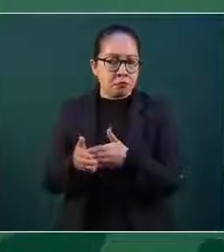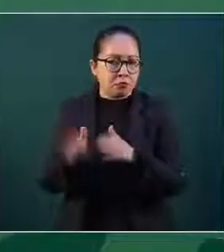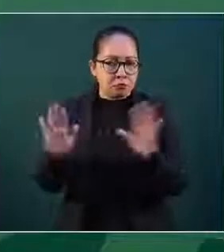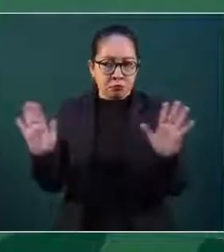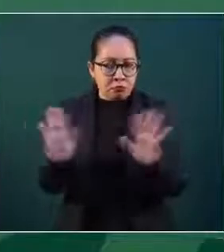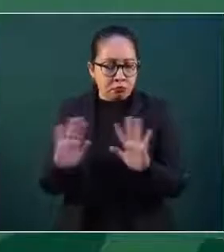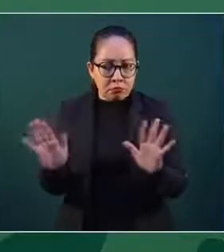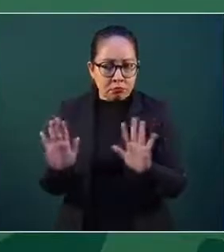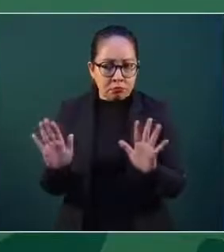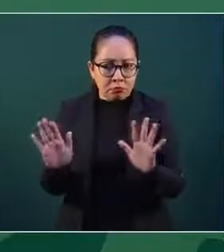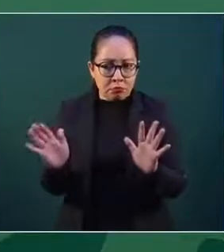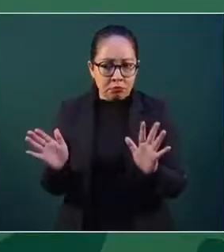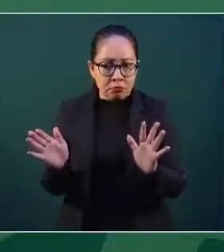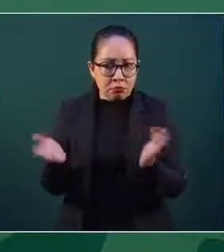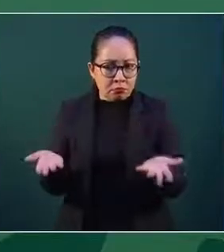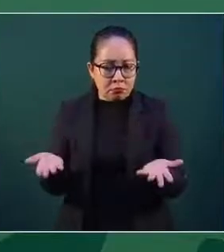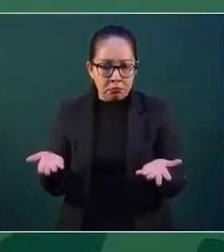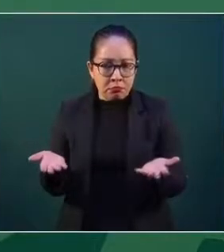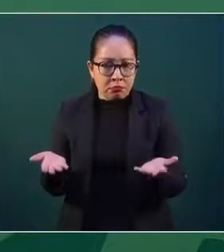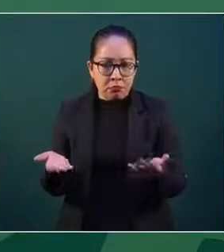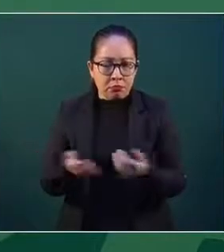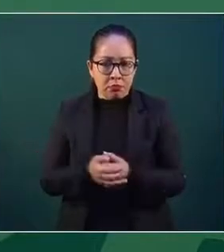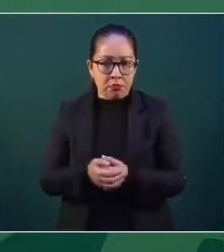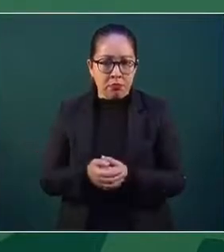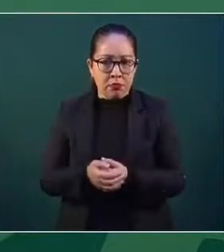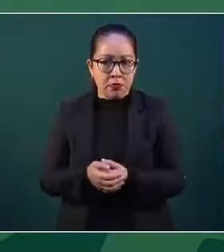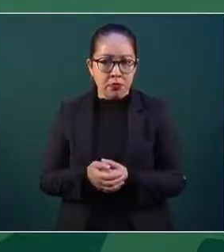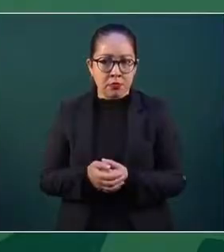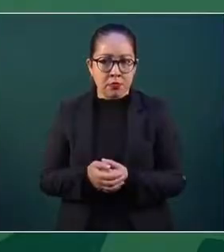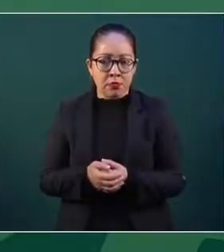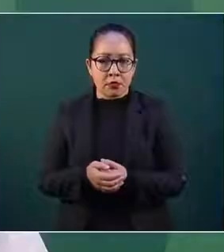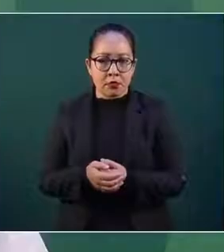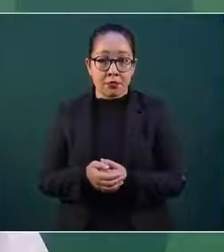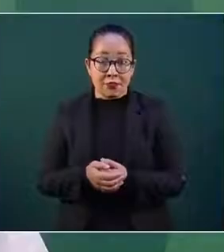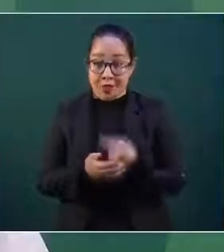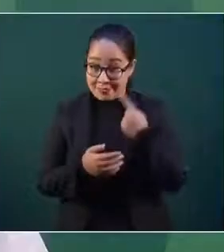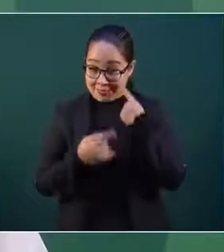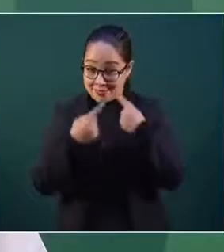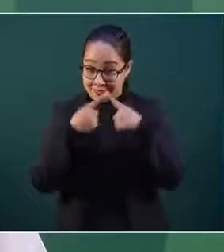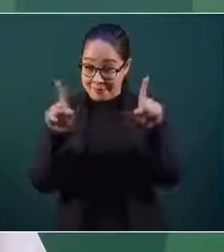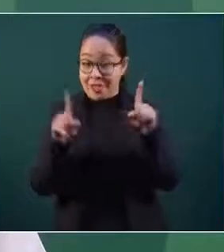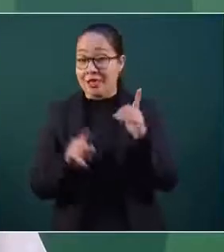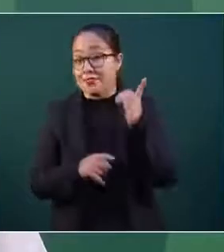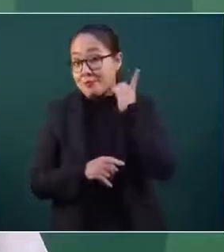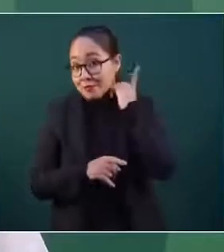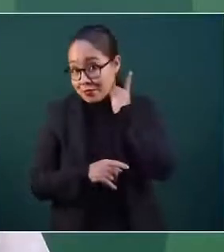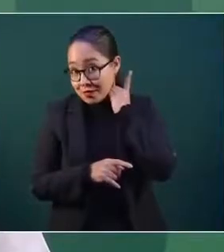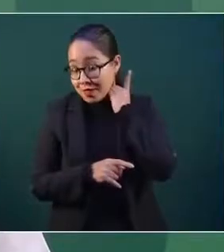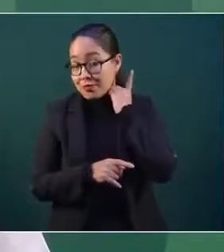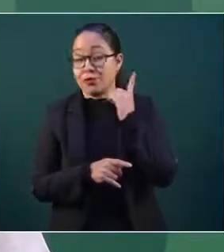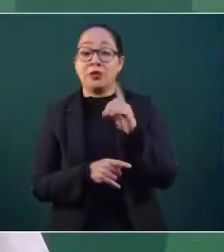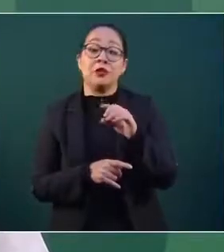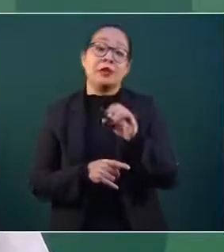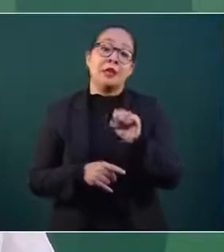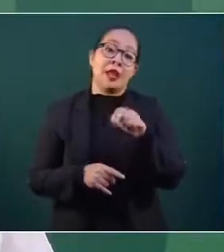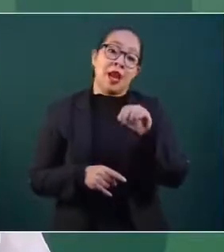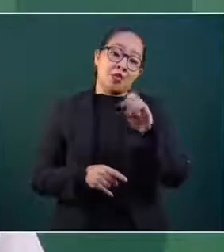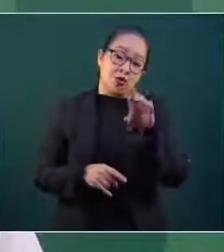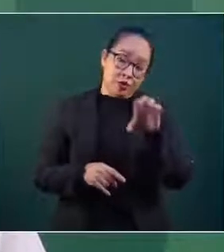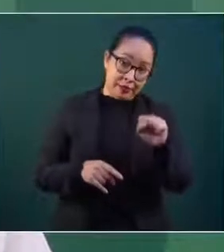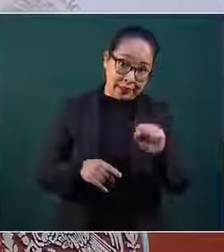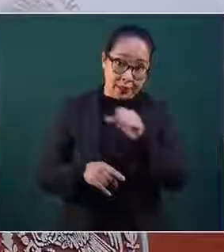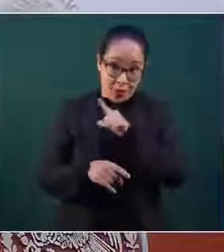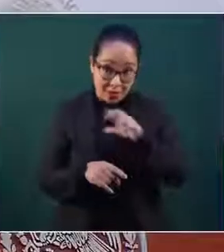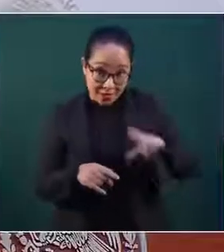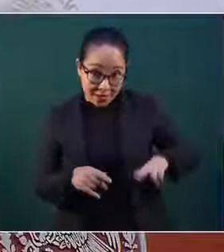porque no se avanzó para que se aplicara lo mismo a diputados, a senadores, a gobernadores, solo el caso